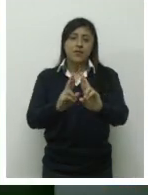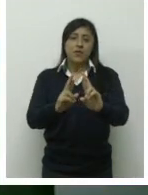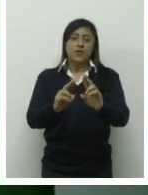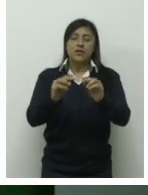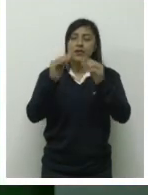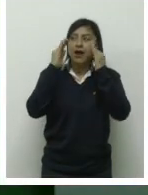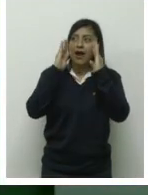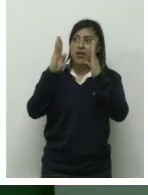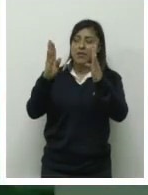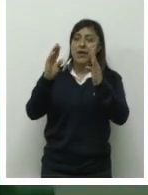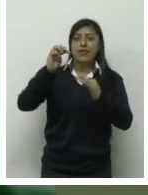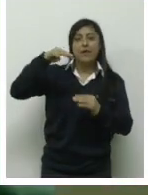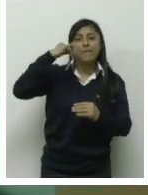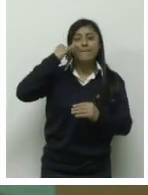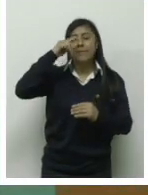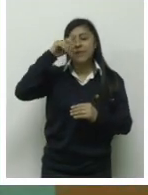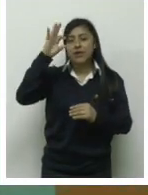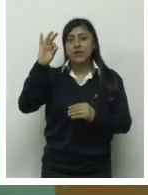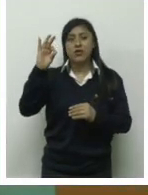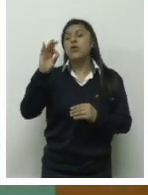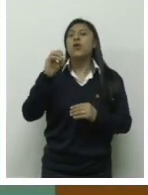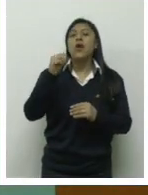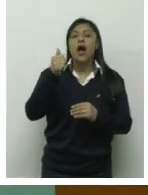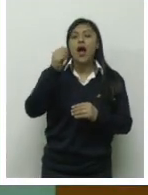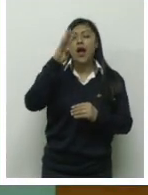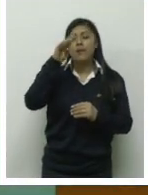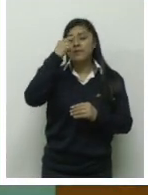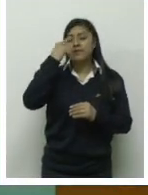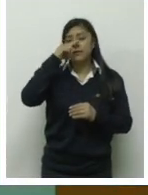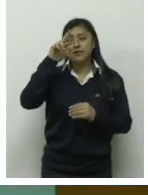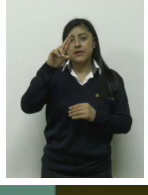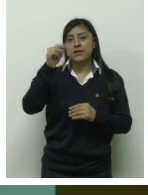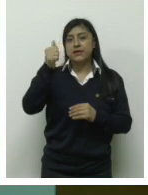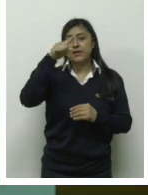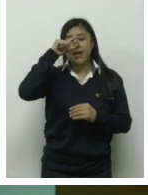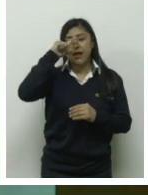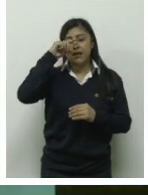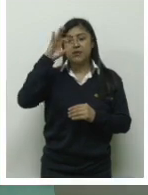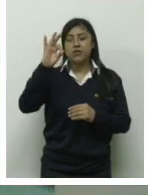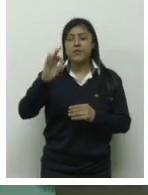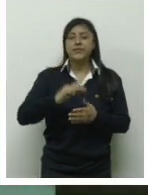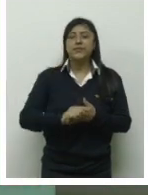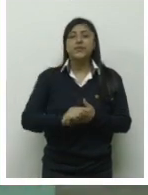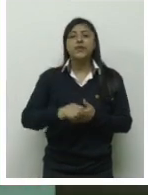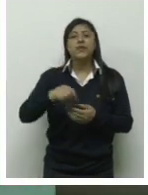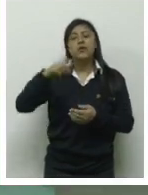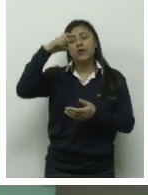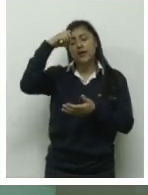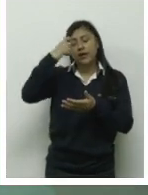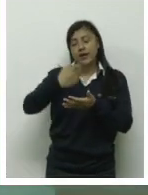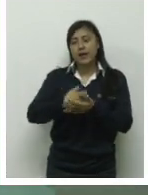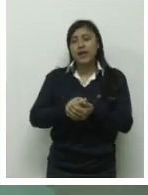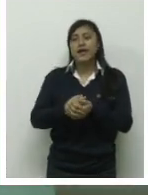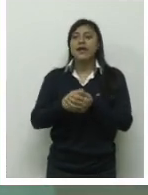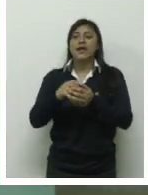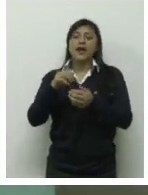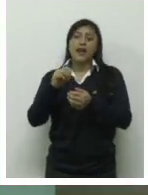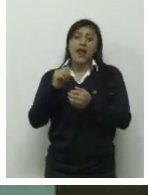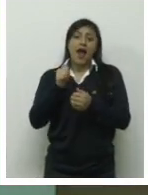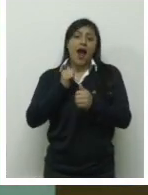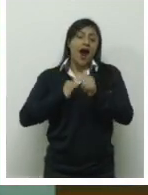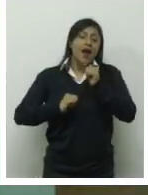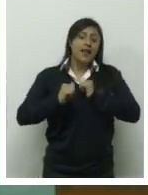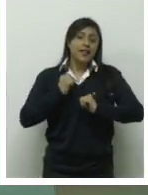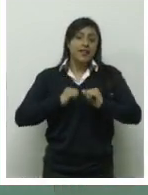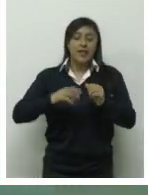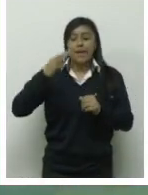una responde a una mirada por el mito y el movimiento surrealista. Carlos Mérida fue un creyente del arte puro y